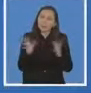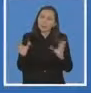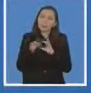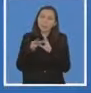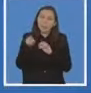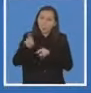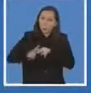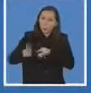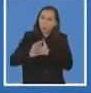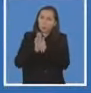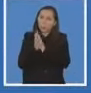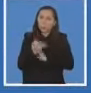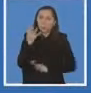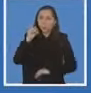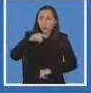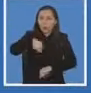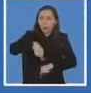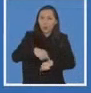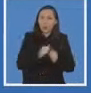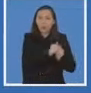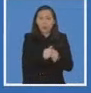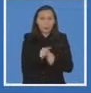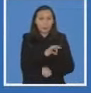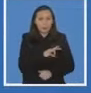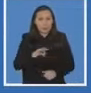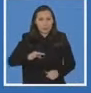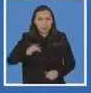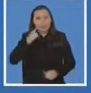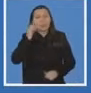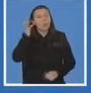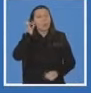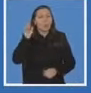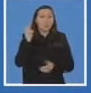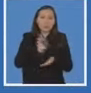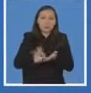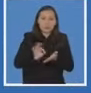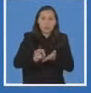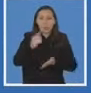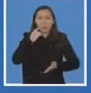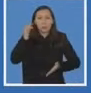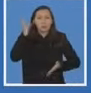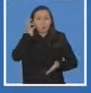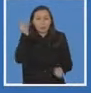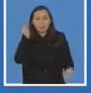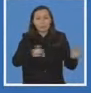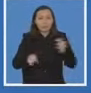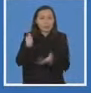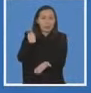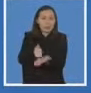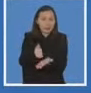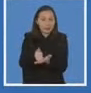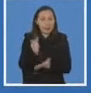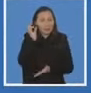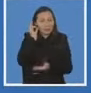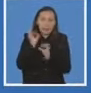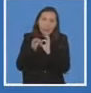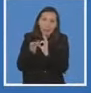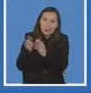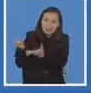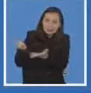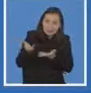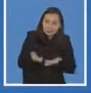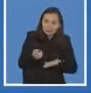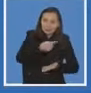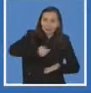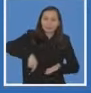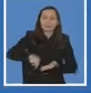hecho por las 40 horas. Colegas, ministros, ministras, subsecretarios, subsecretarias, alcaldesa, gracias por recibirnos. Por